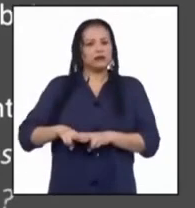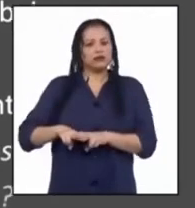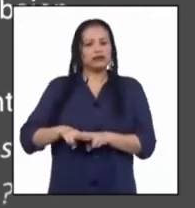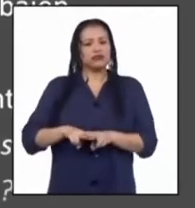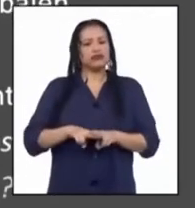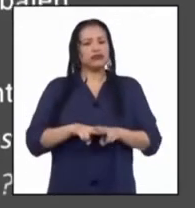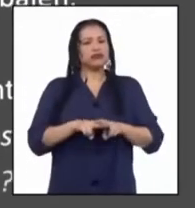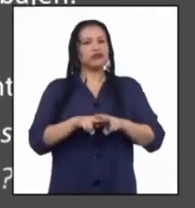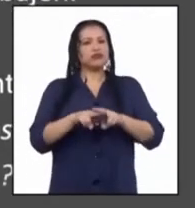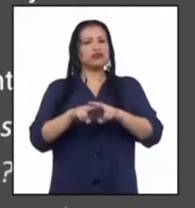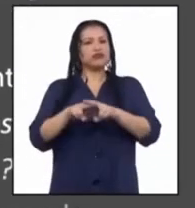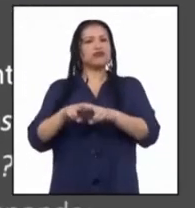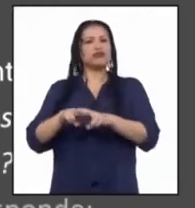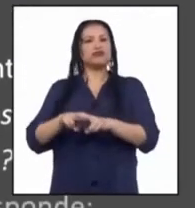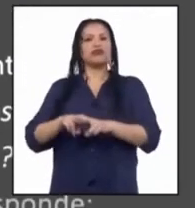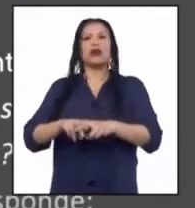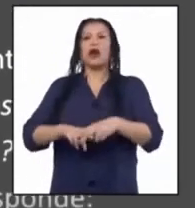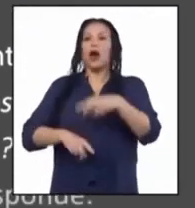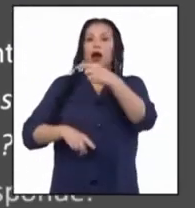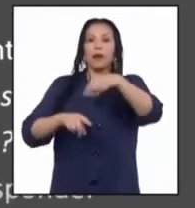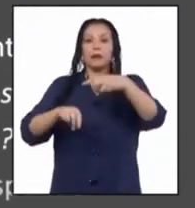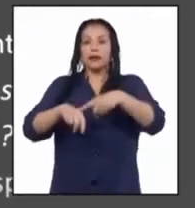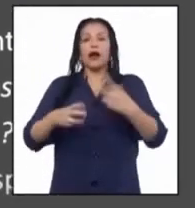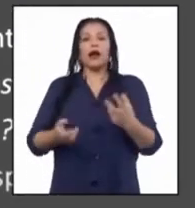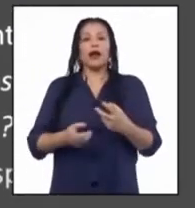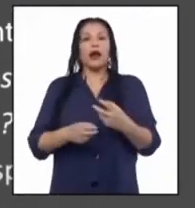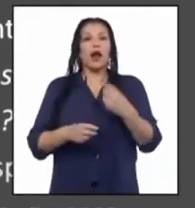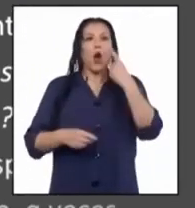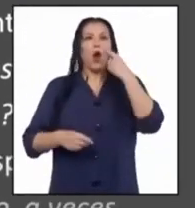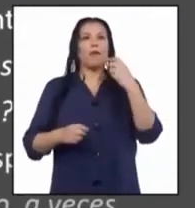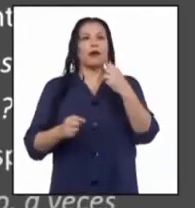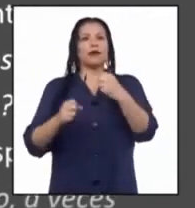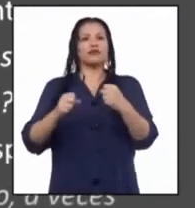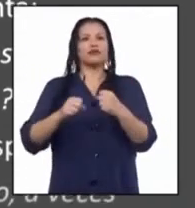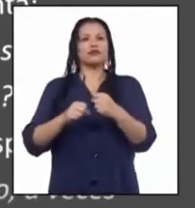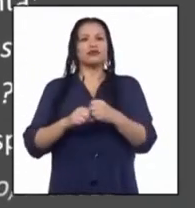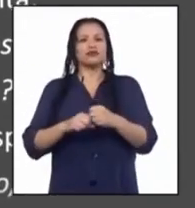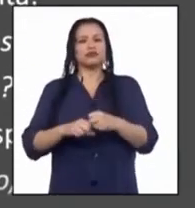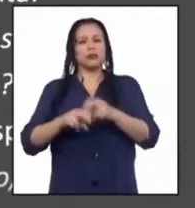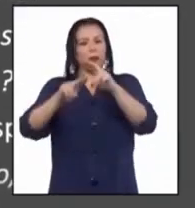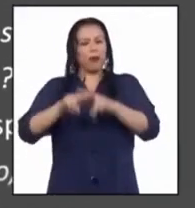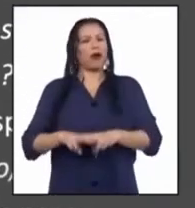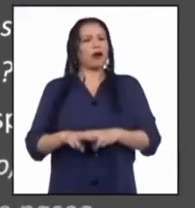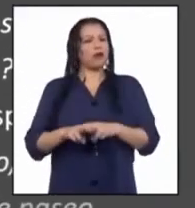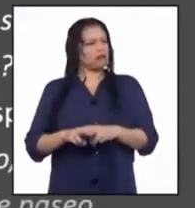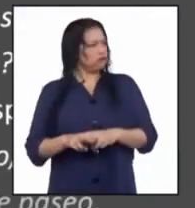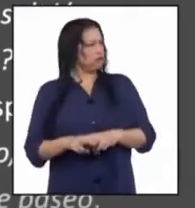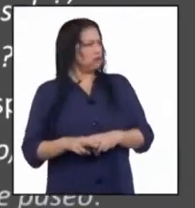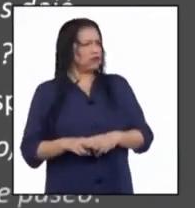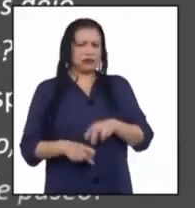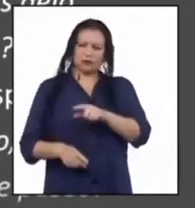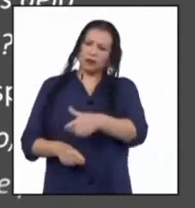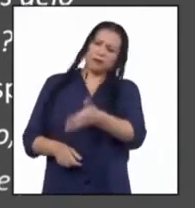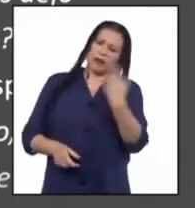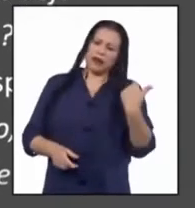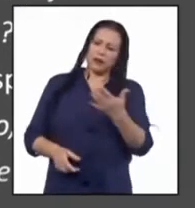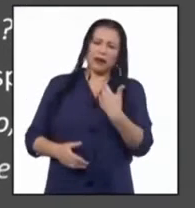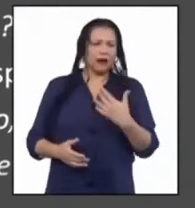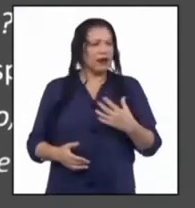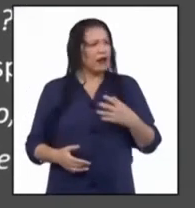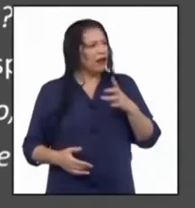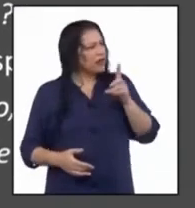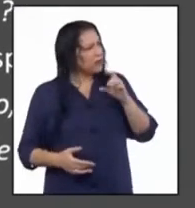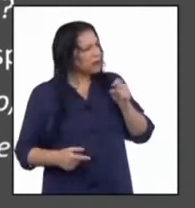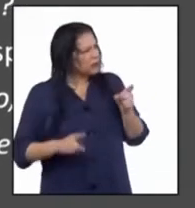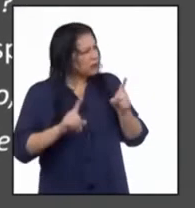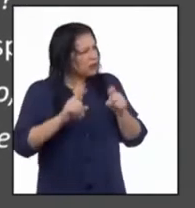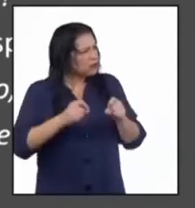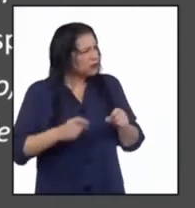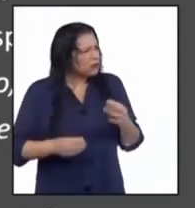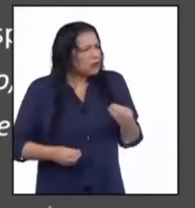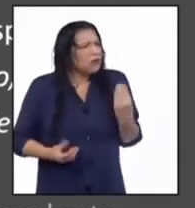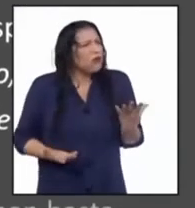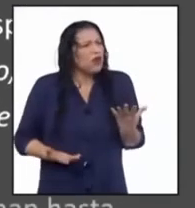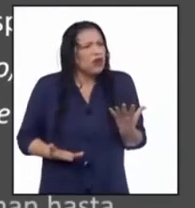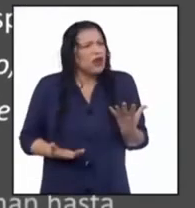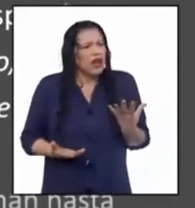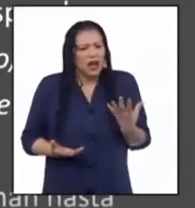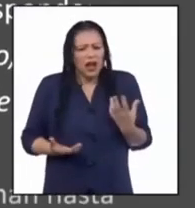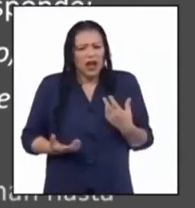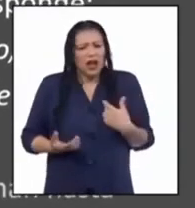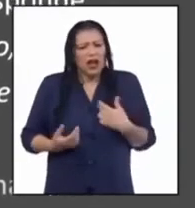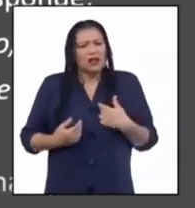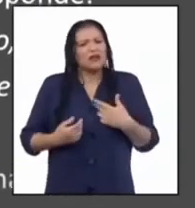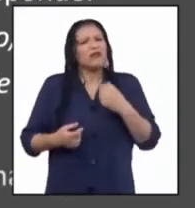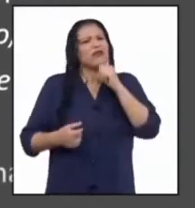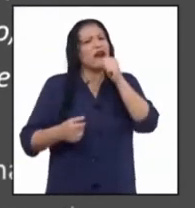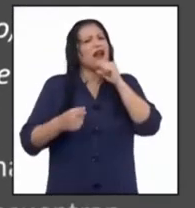camino. Y entonces el conductor detiene el tren y les pide que se bajen. Dimitri pregunta, ¿pero por qué nos